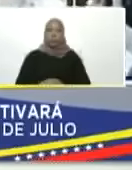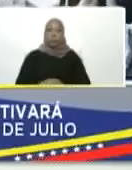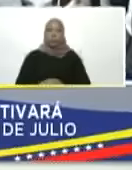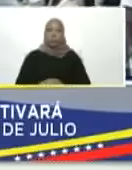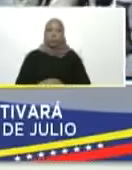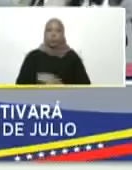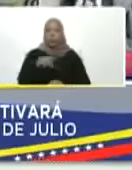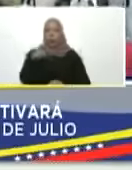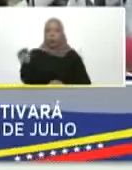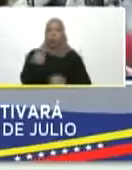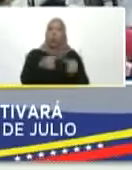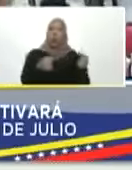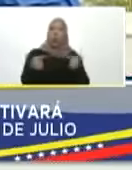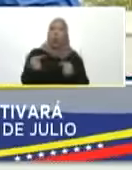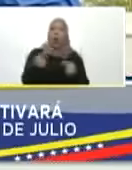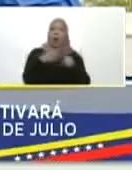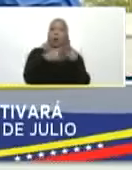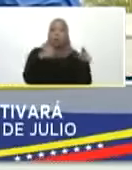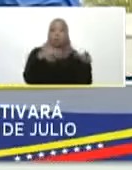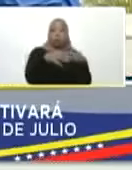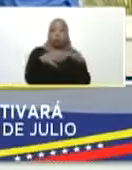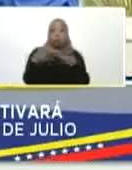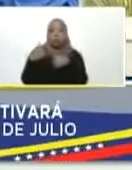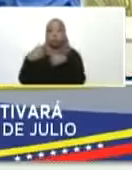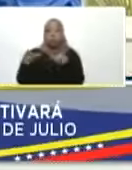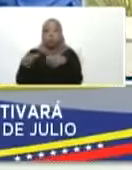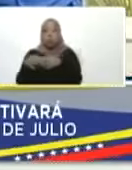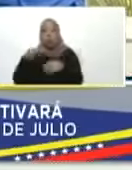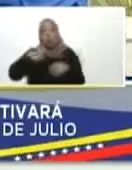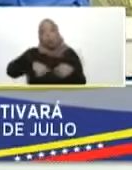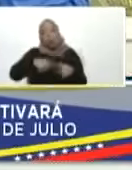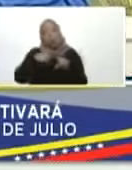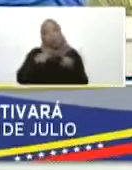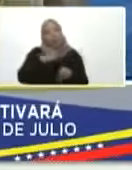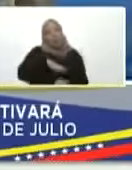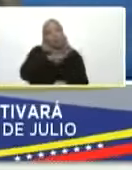Y esa dicotomía la tenemos hoy por hoy.